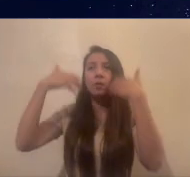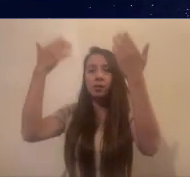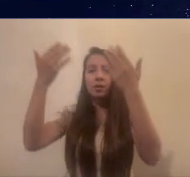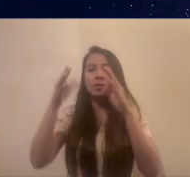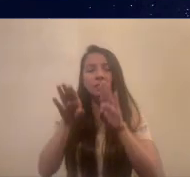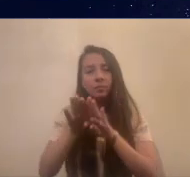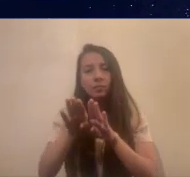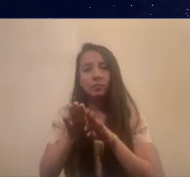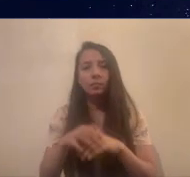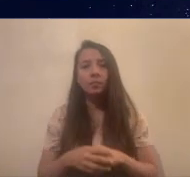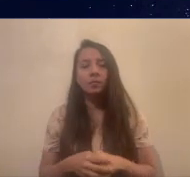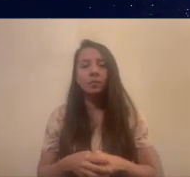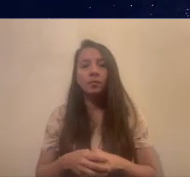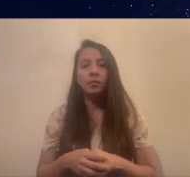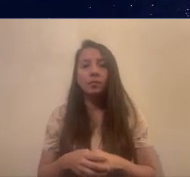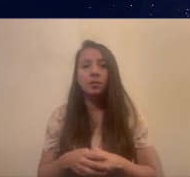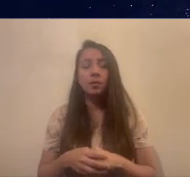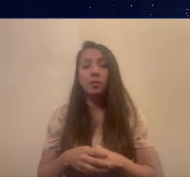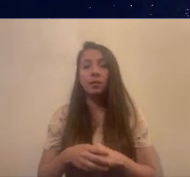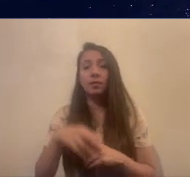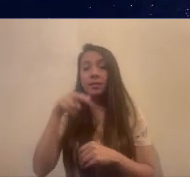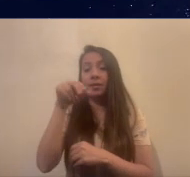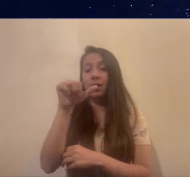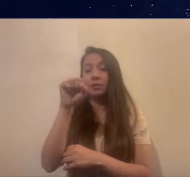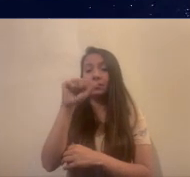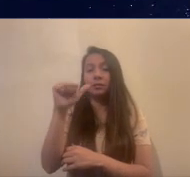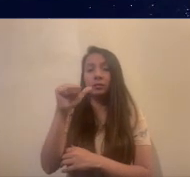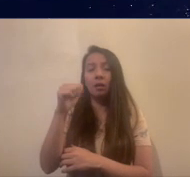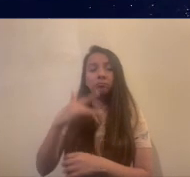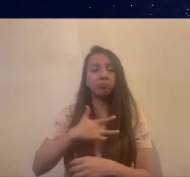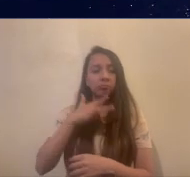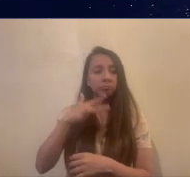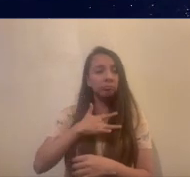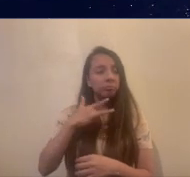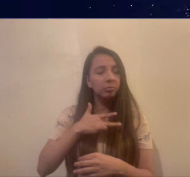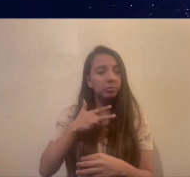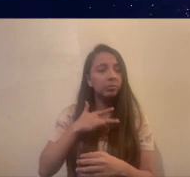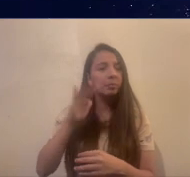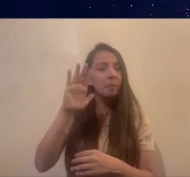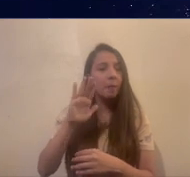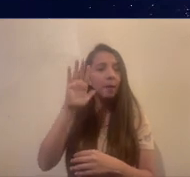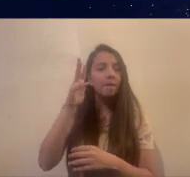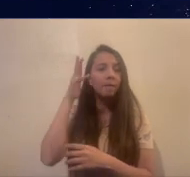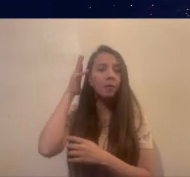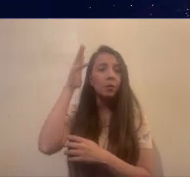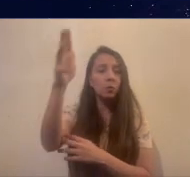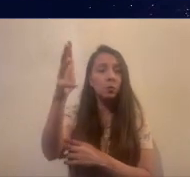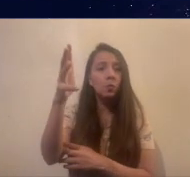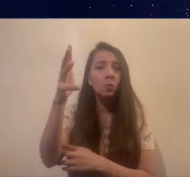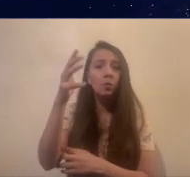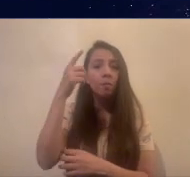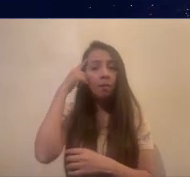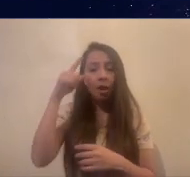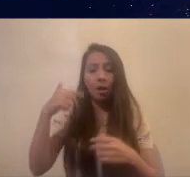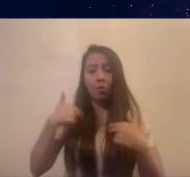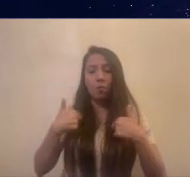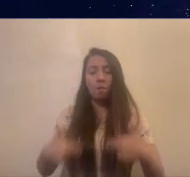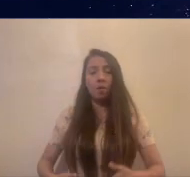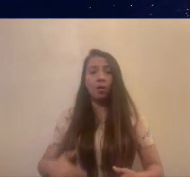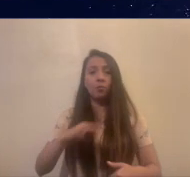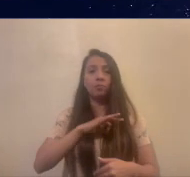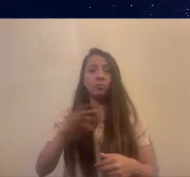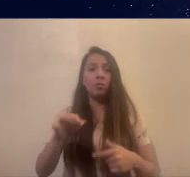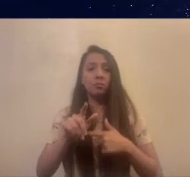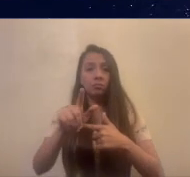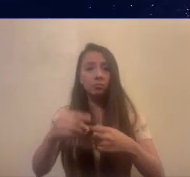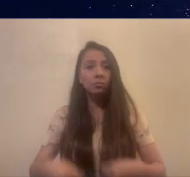están ingiriendo. La NASA prevé que en el futuro, para la supervivencia del hombre, deberíamos poder